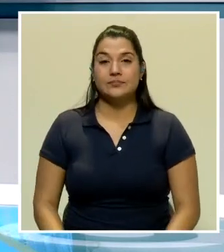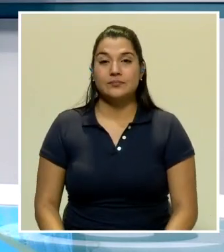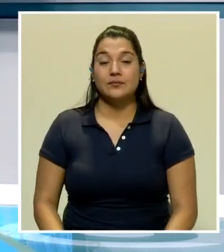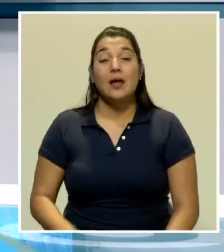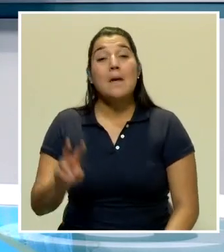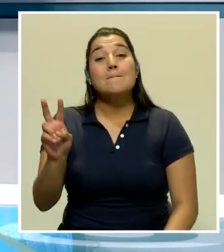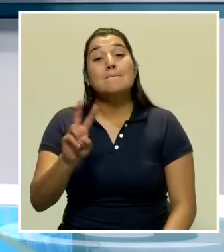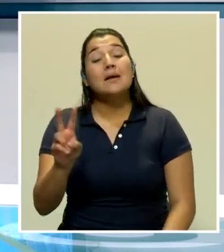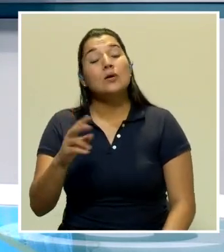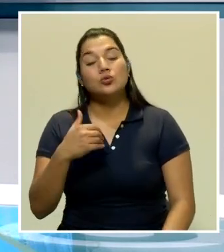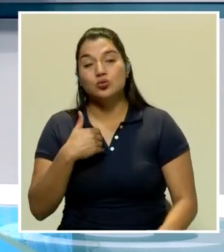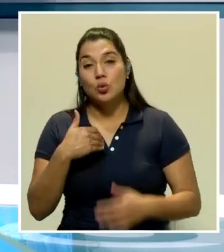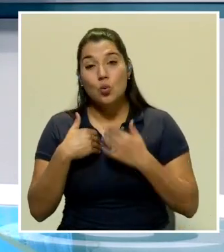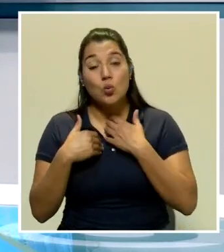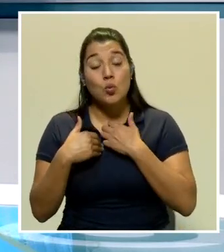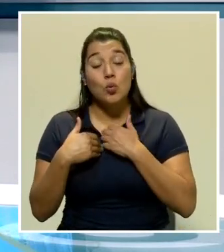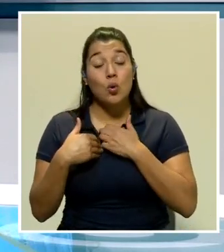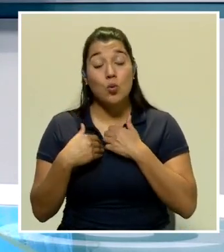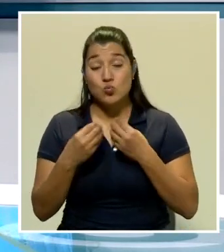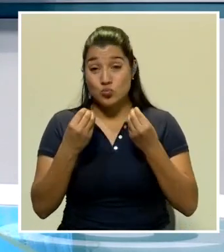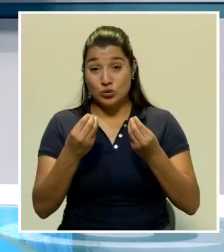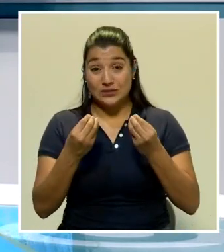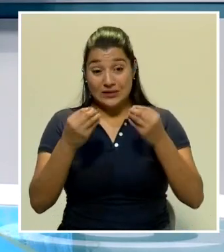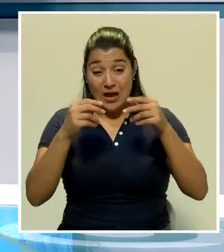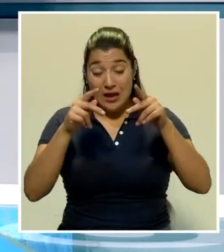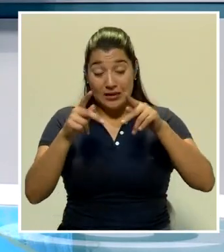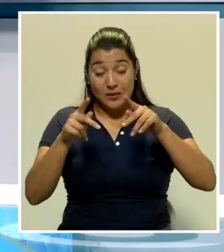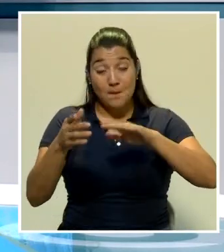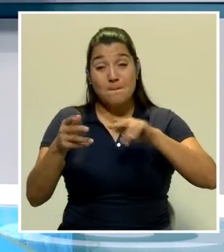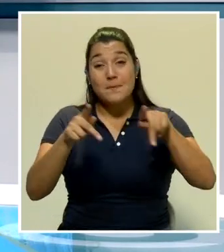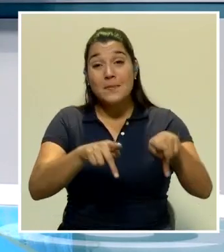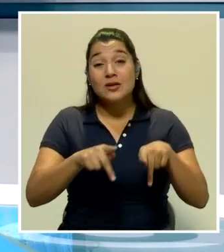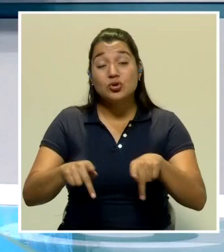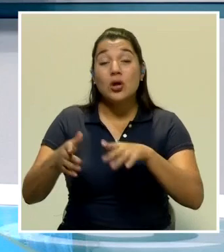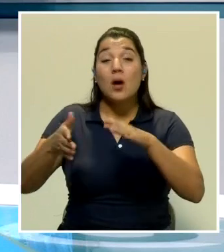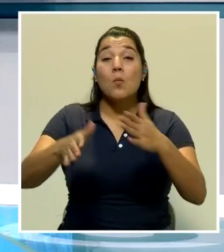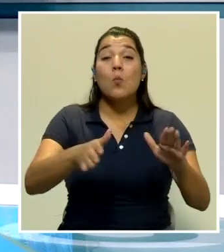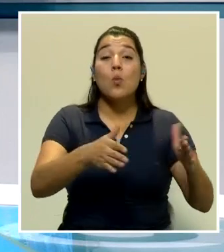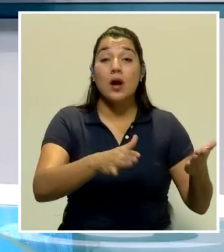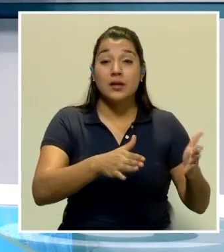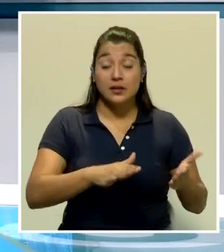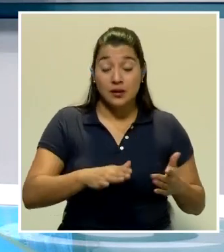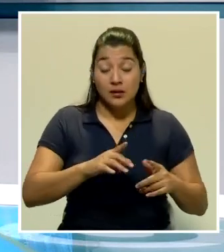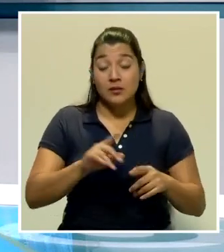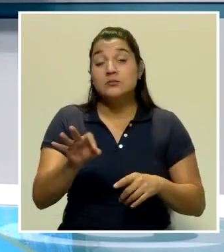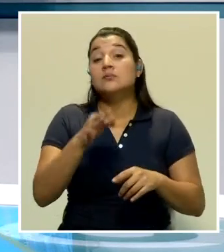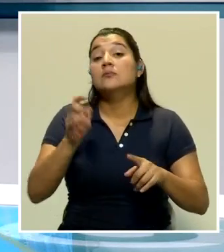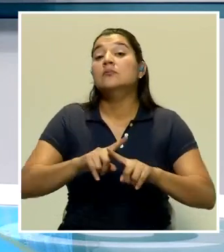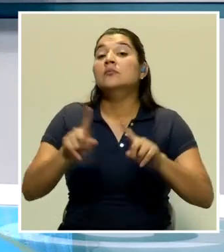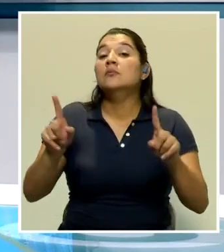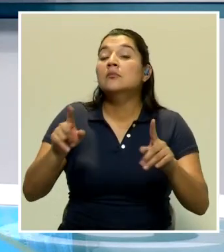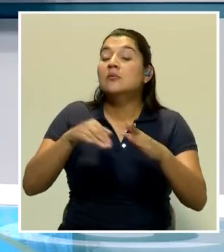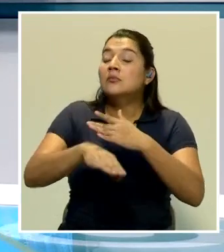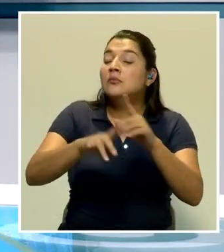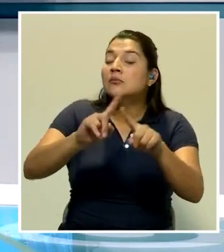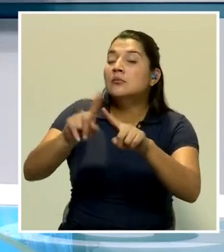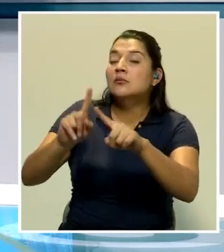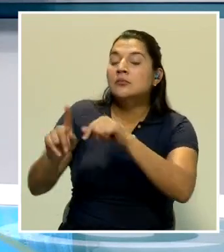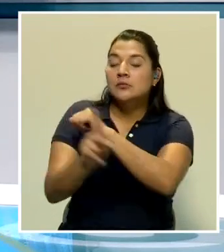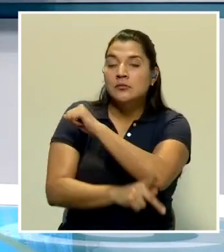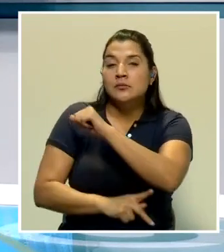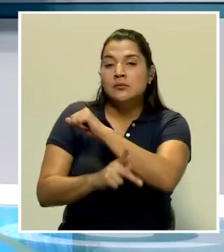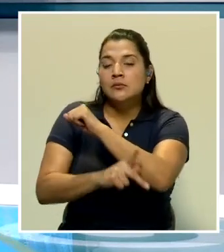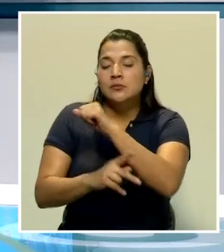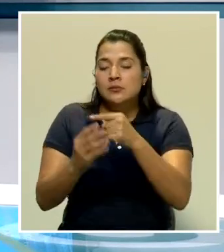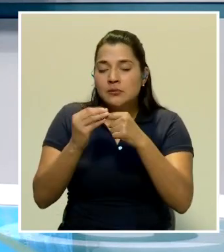El virus ha tenido un saldo de muertes muy diferente en distintos países y ha sido especialmente mortal en